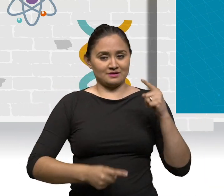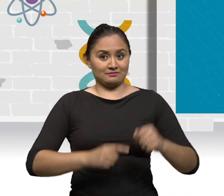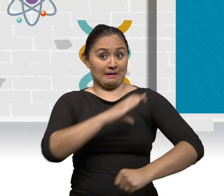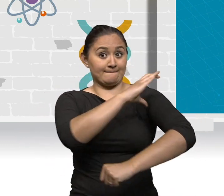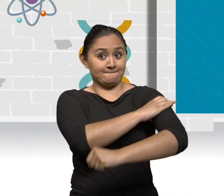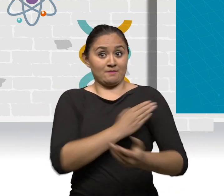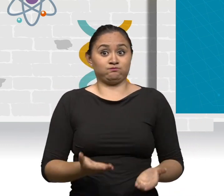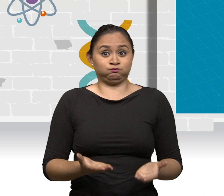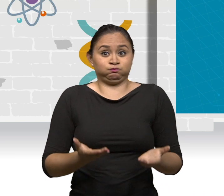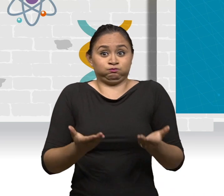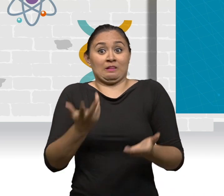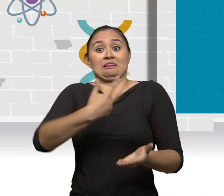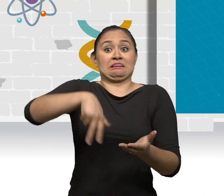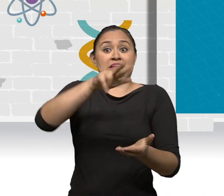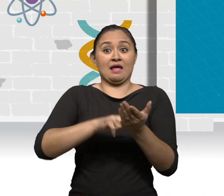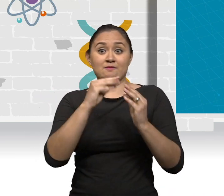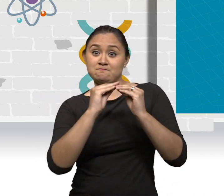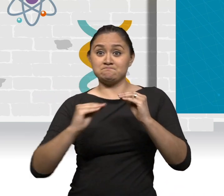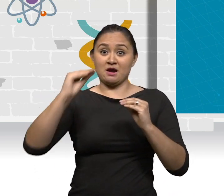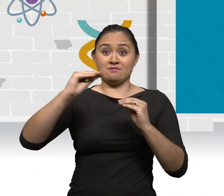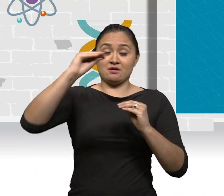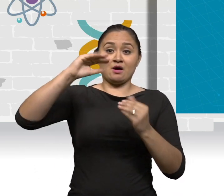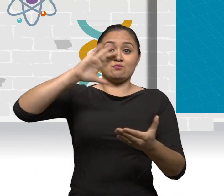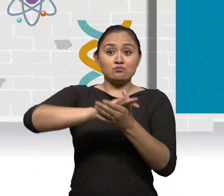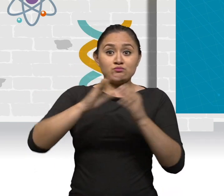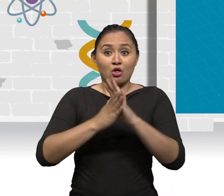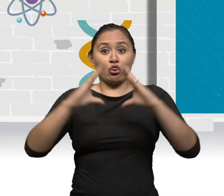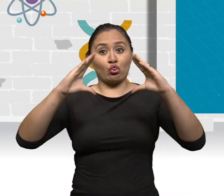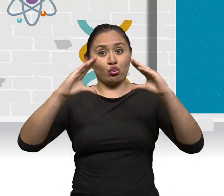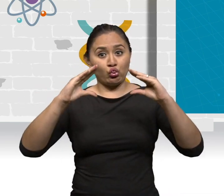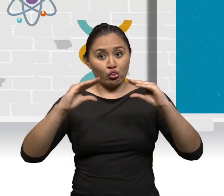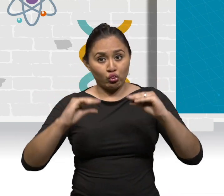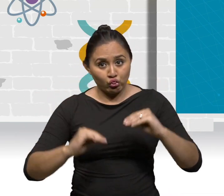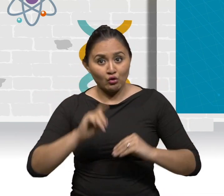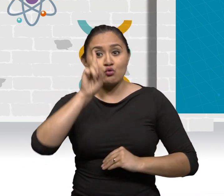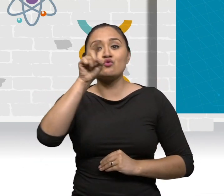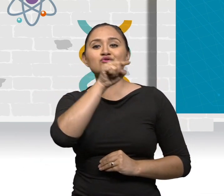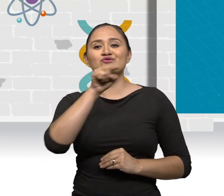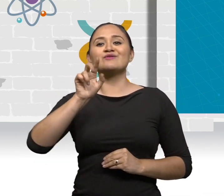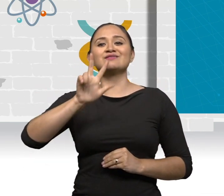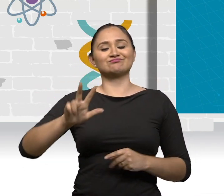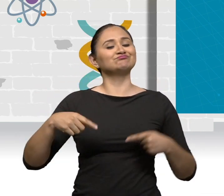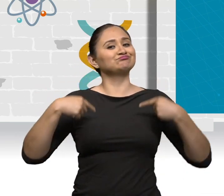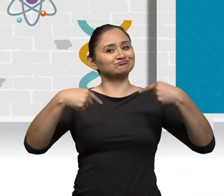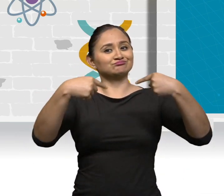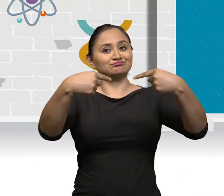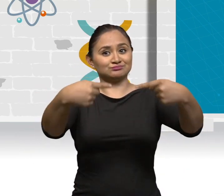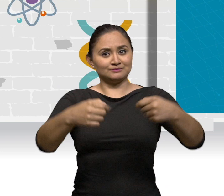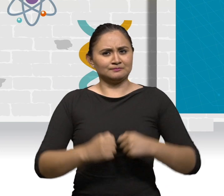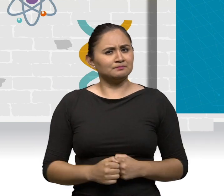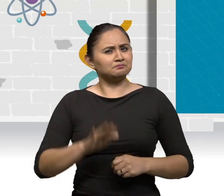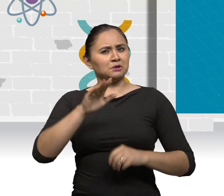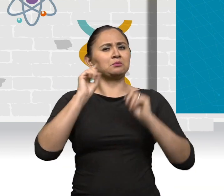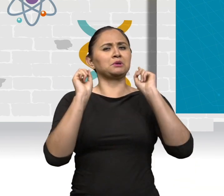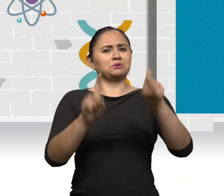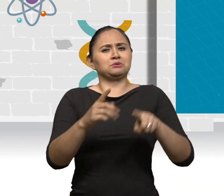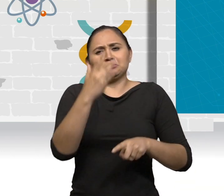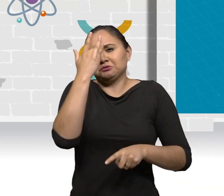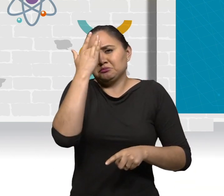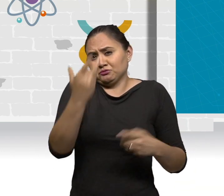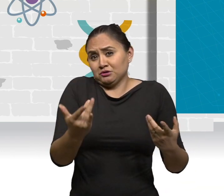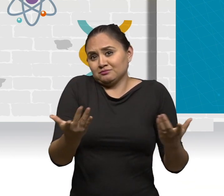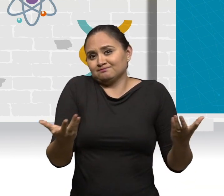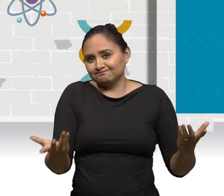Si aumentaba la presión al triple, el volumen se reducía a un tercio y así sucesivamente. ¿Por qué